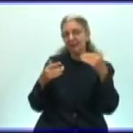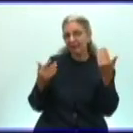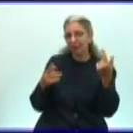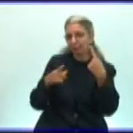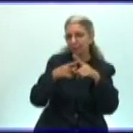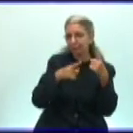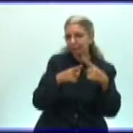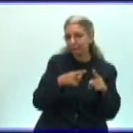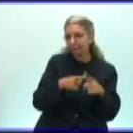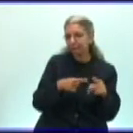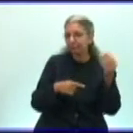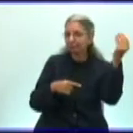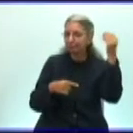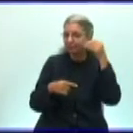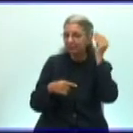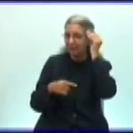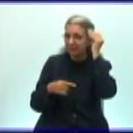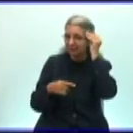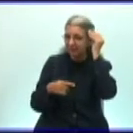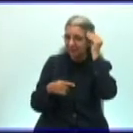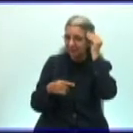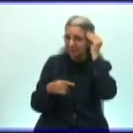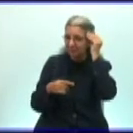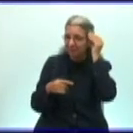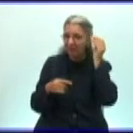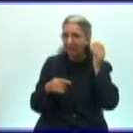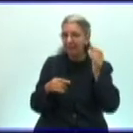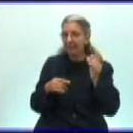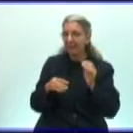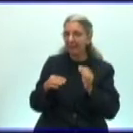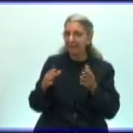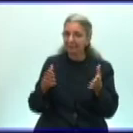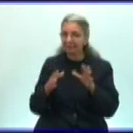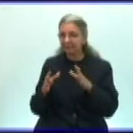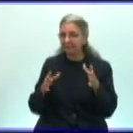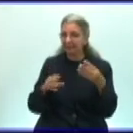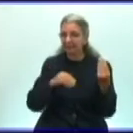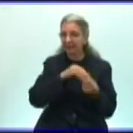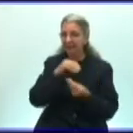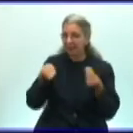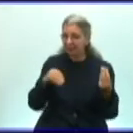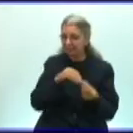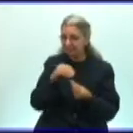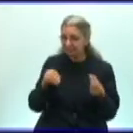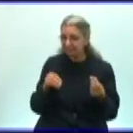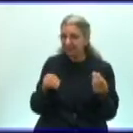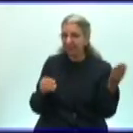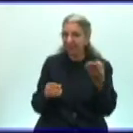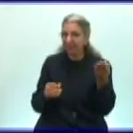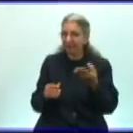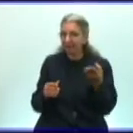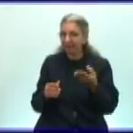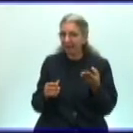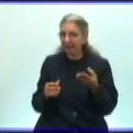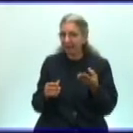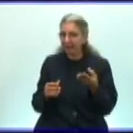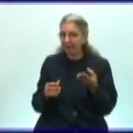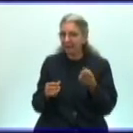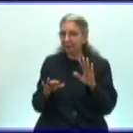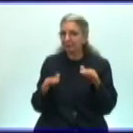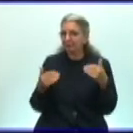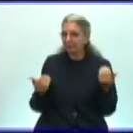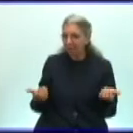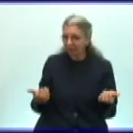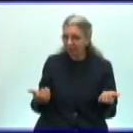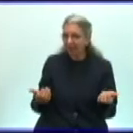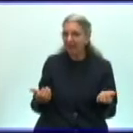magnitud física que posee la capacidad para transformar la energía eléctrica rápidamente. En este caso, estamos